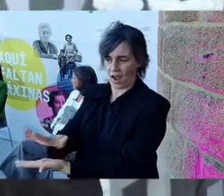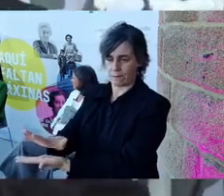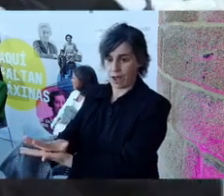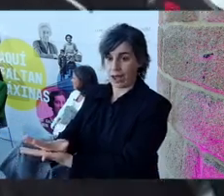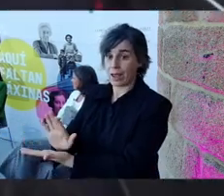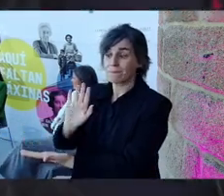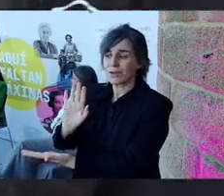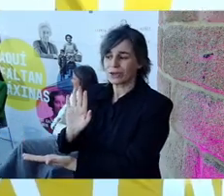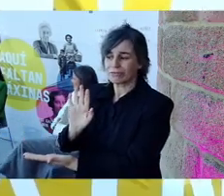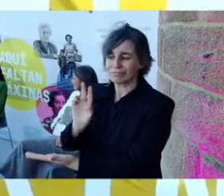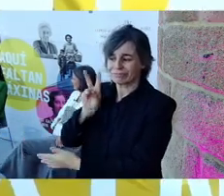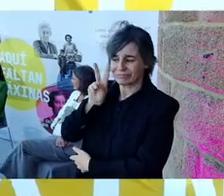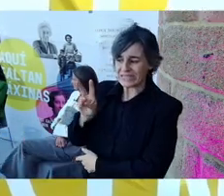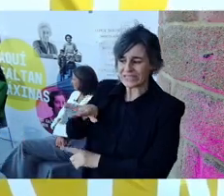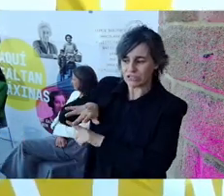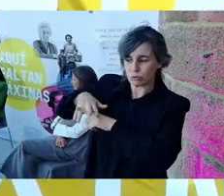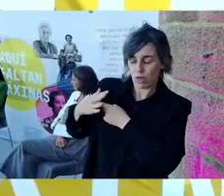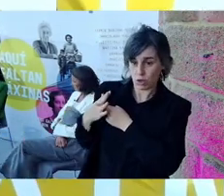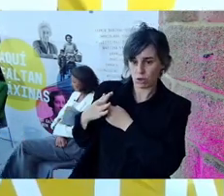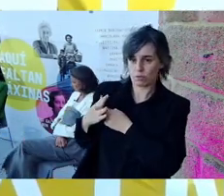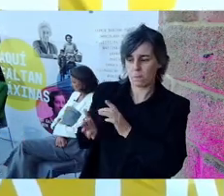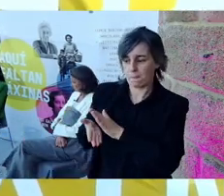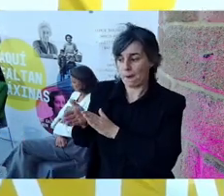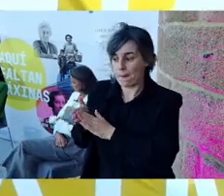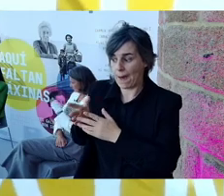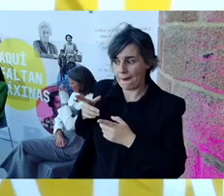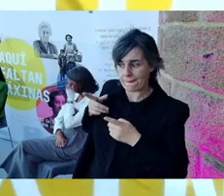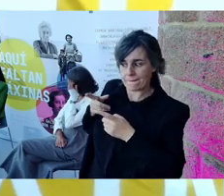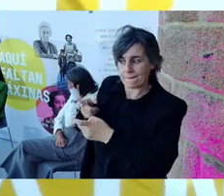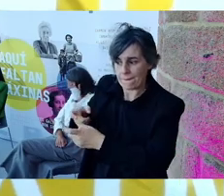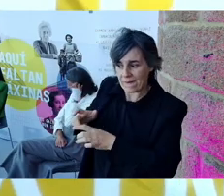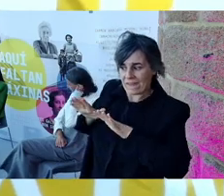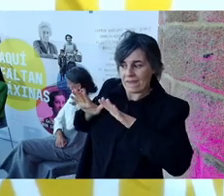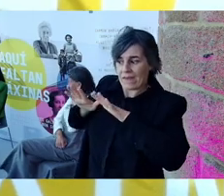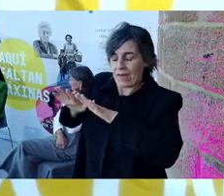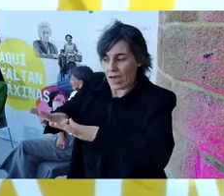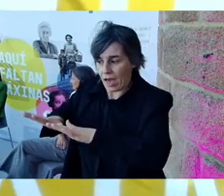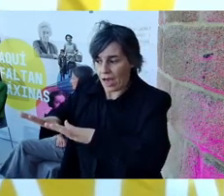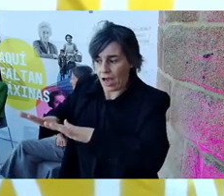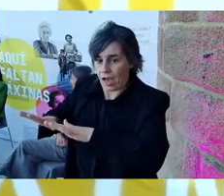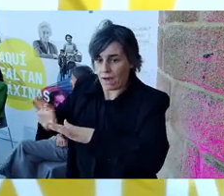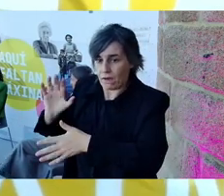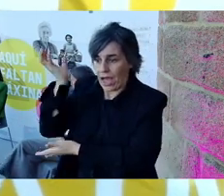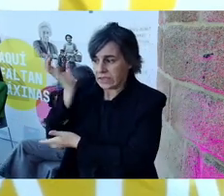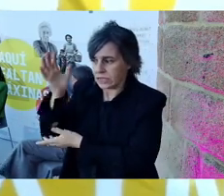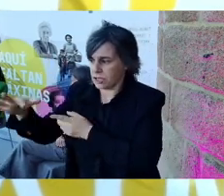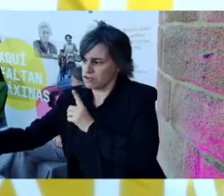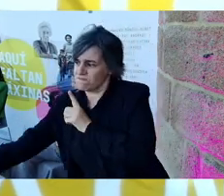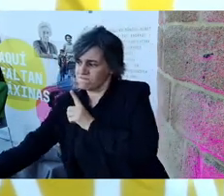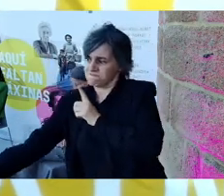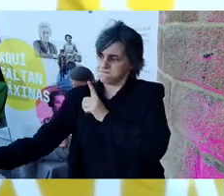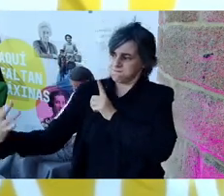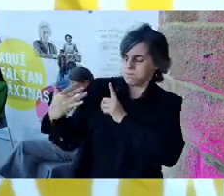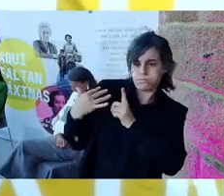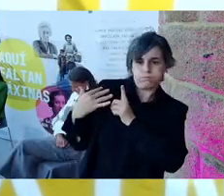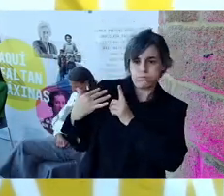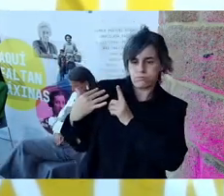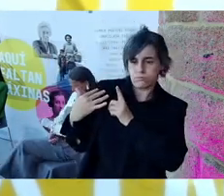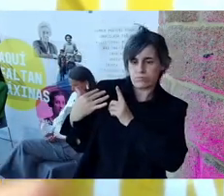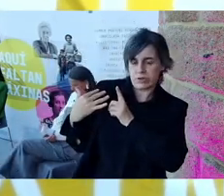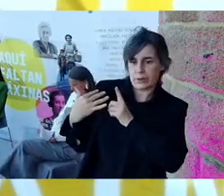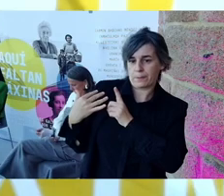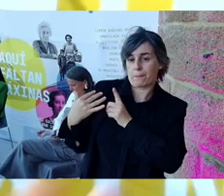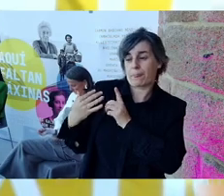se encuentra con una situación de que cuando va a aplacar, ella misma es asediada en la fortaleza. En este caso, por esos